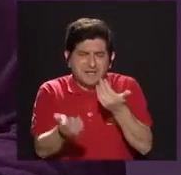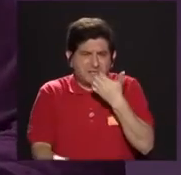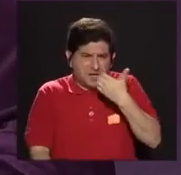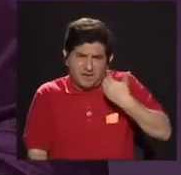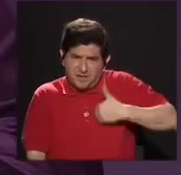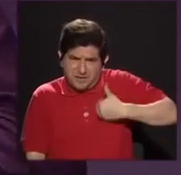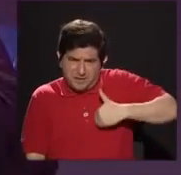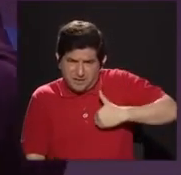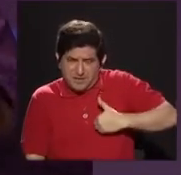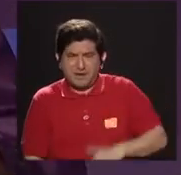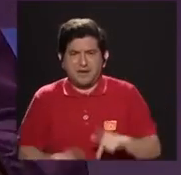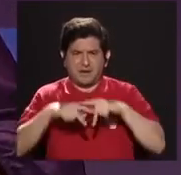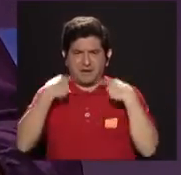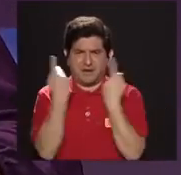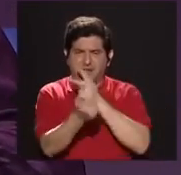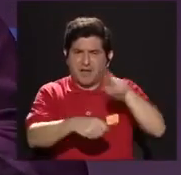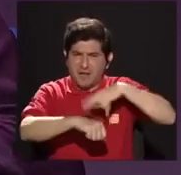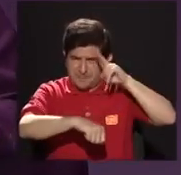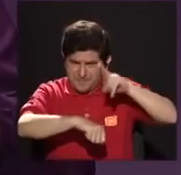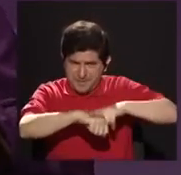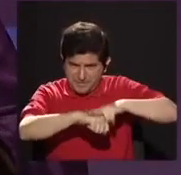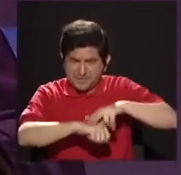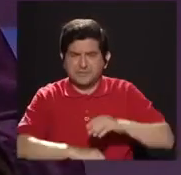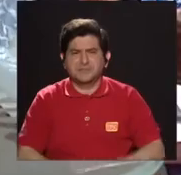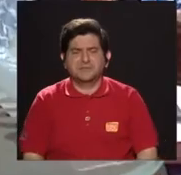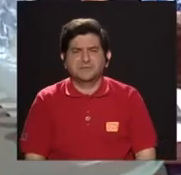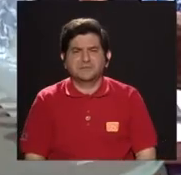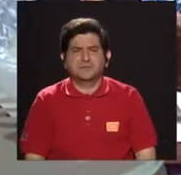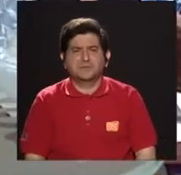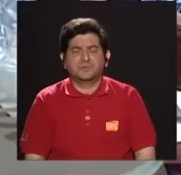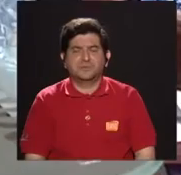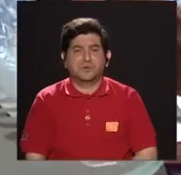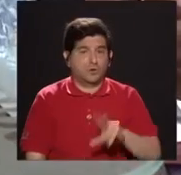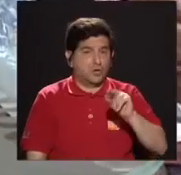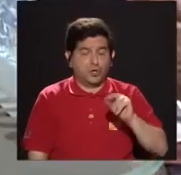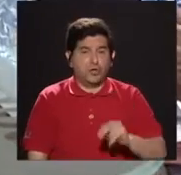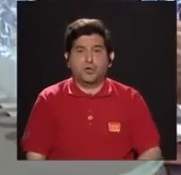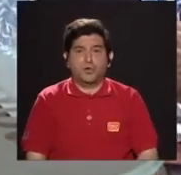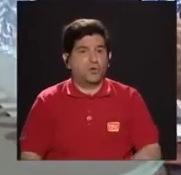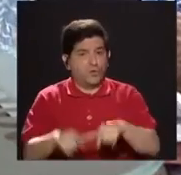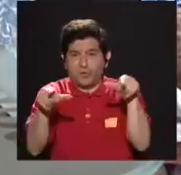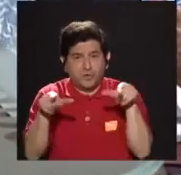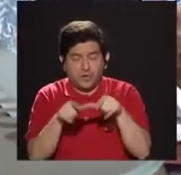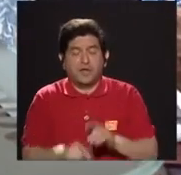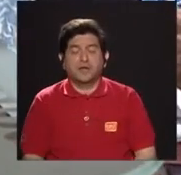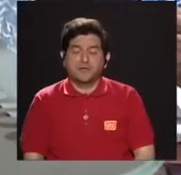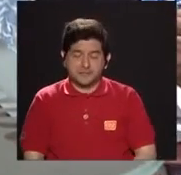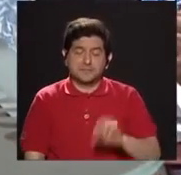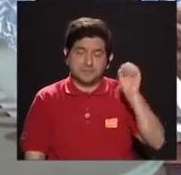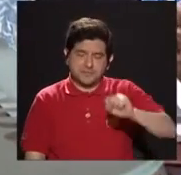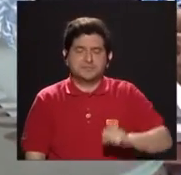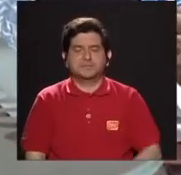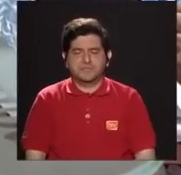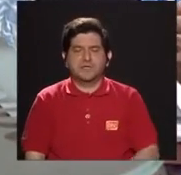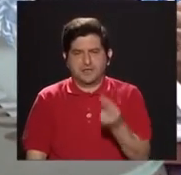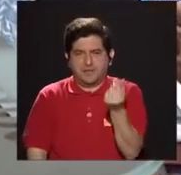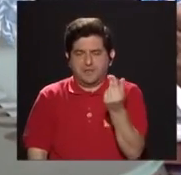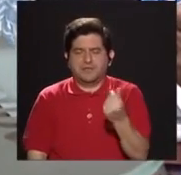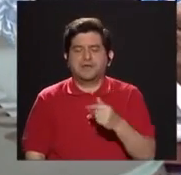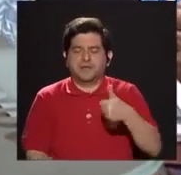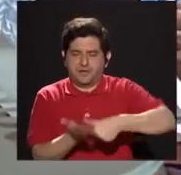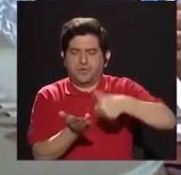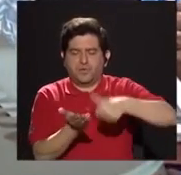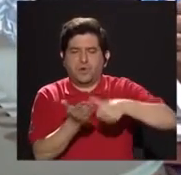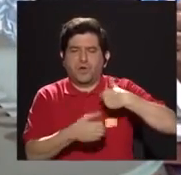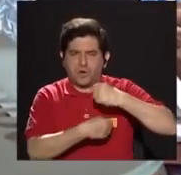Privilegios a los partidos nacionales, sí, que por y sí tradicionales, tienen, ¿verdad? Tienen menos supuesto. Recursos, ¿verdad? Para las elecciones municipales.